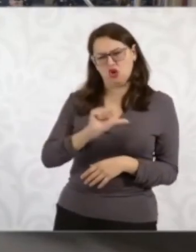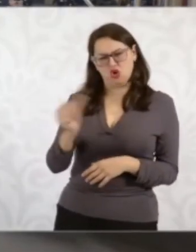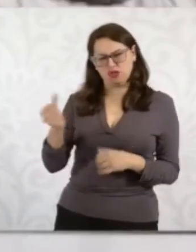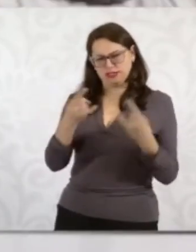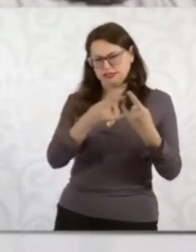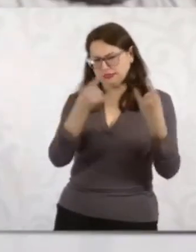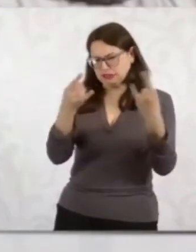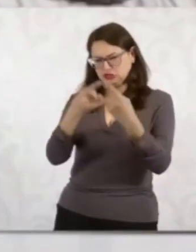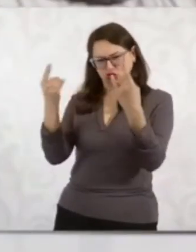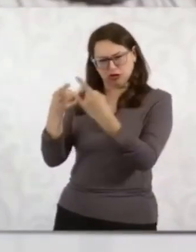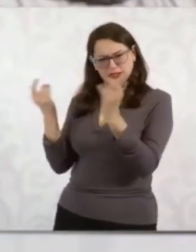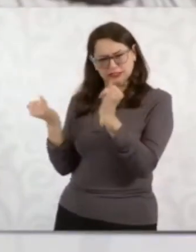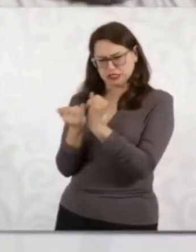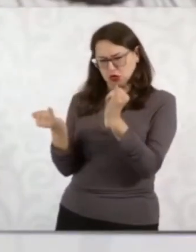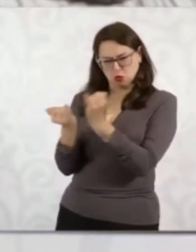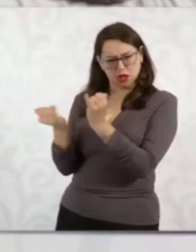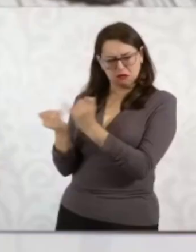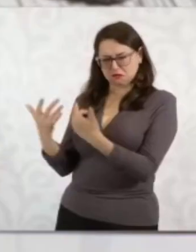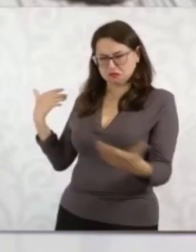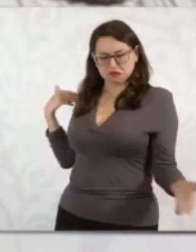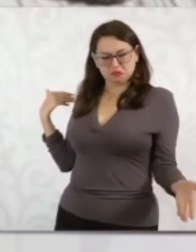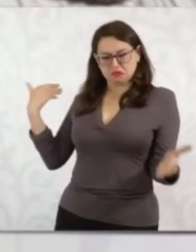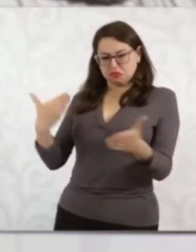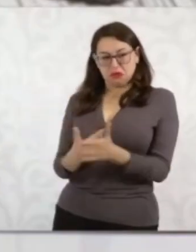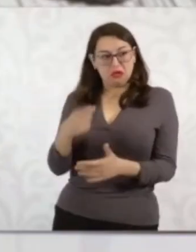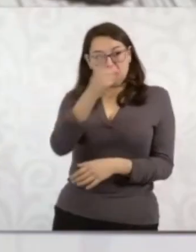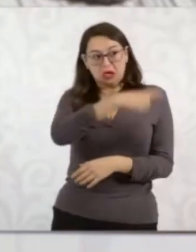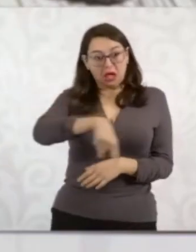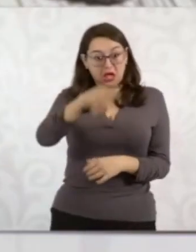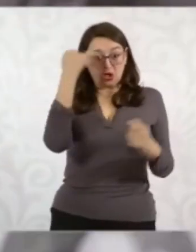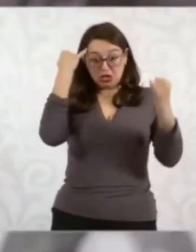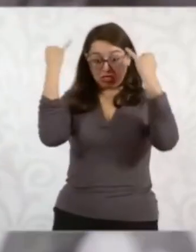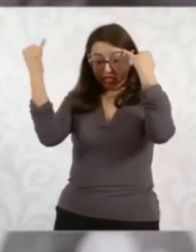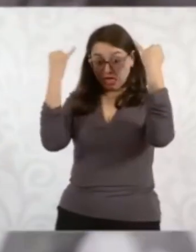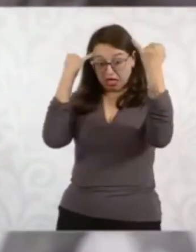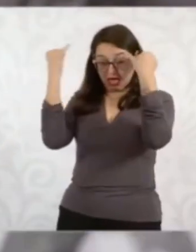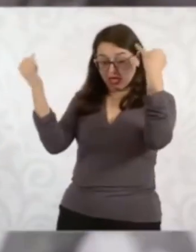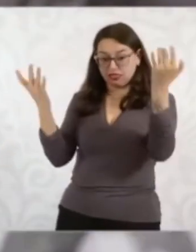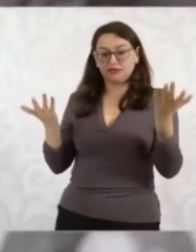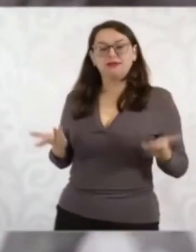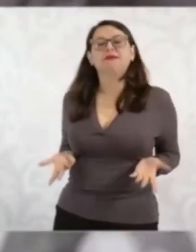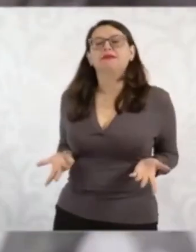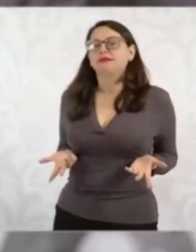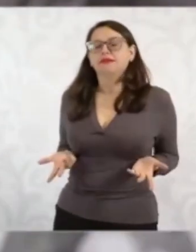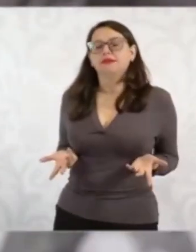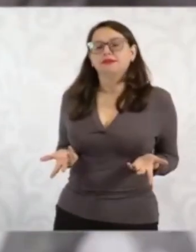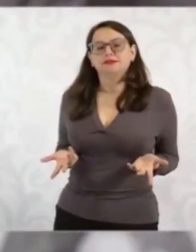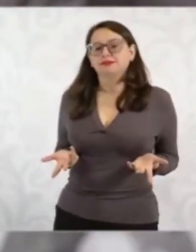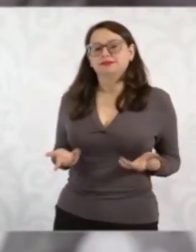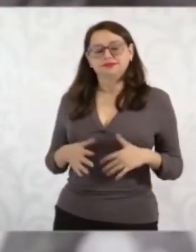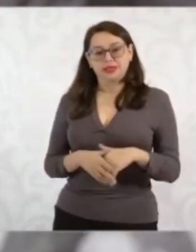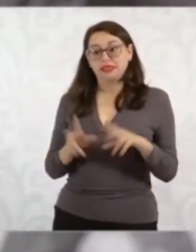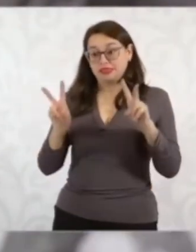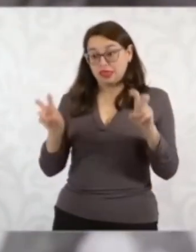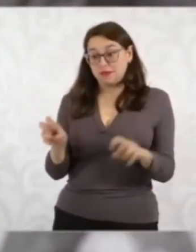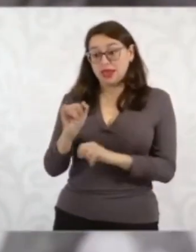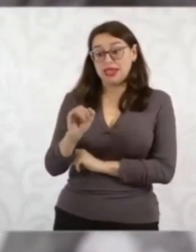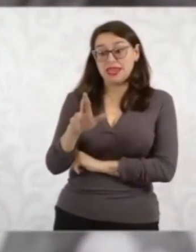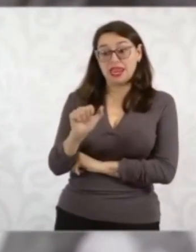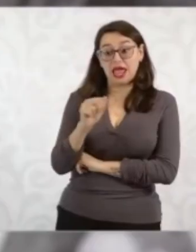podemos mencionar aquí, históricos. El caso Irán Contras. Ese caso es tremendo,